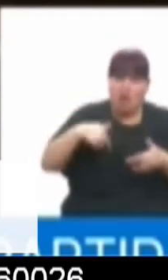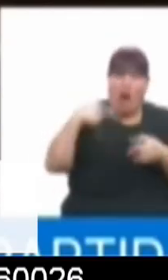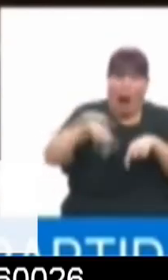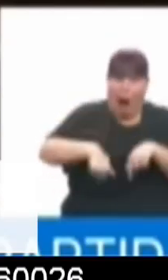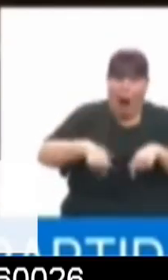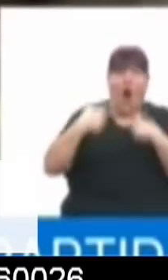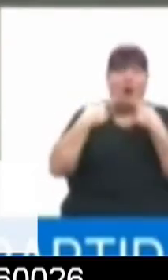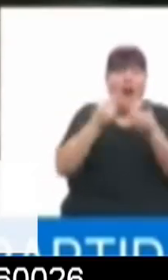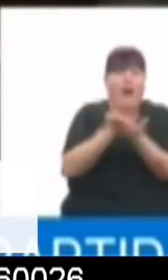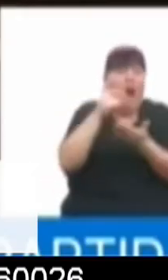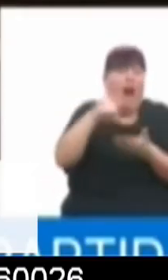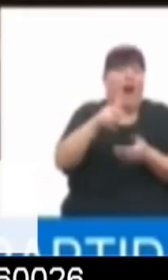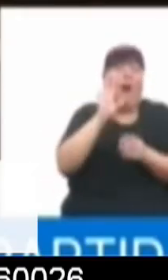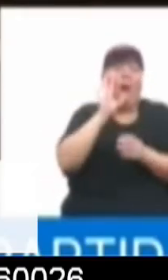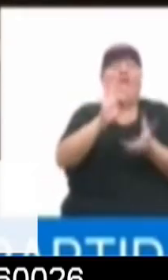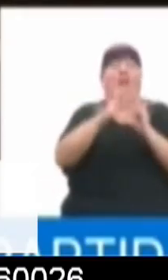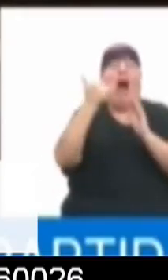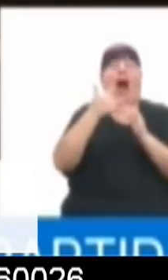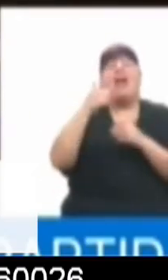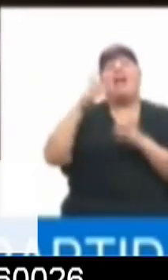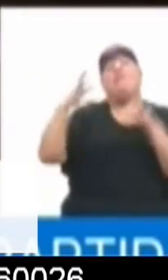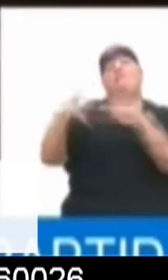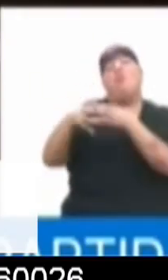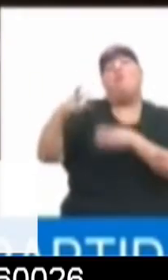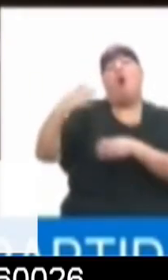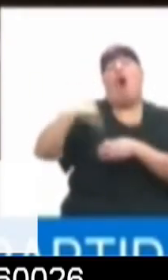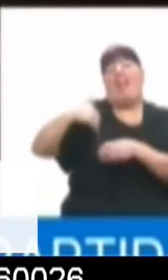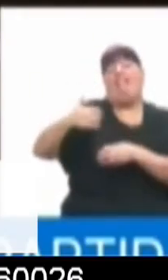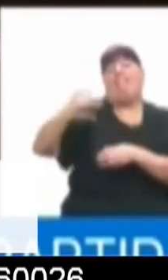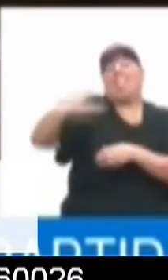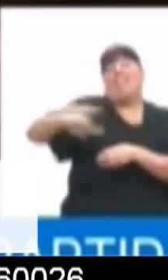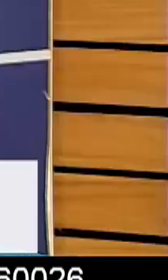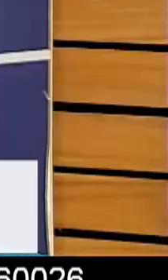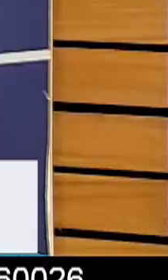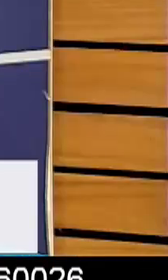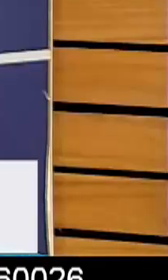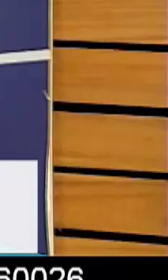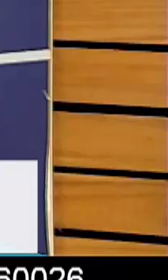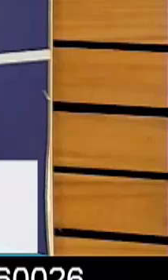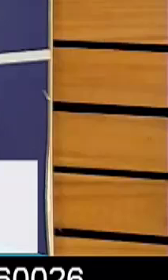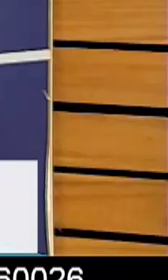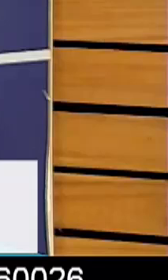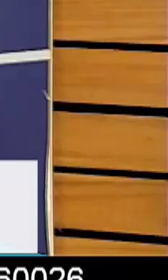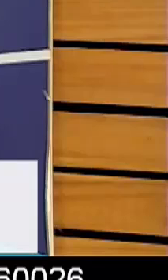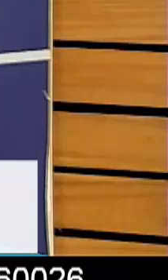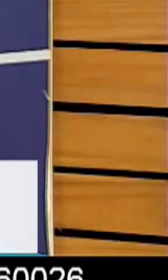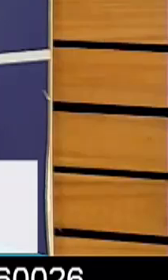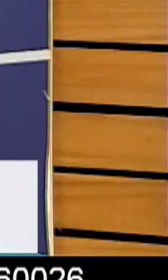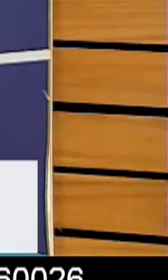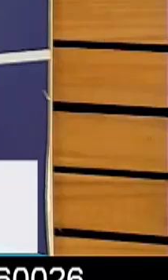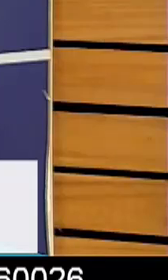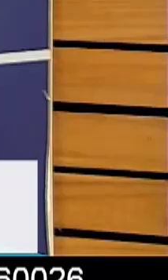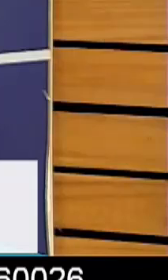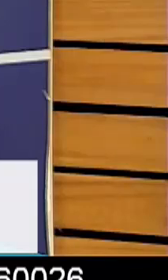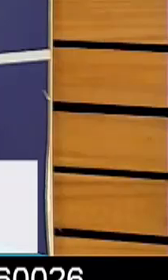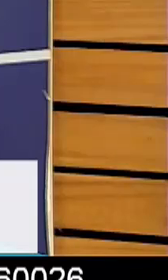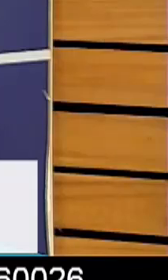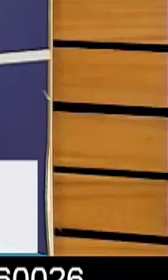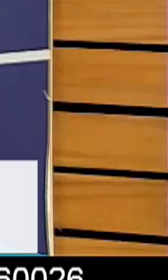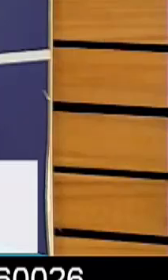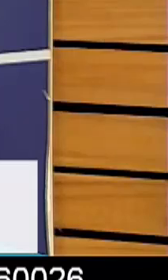sin que, entre comillas, tengan un alto costo y que ponga en riesgo un futuro conflicto laboral la